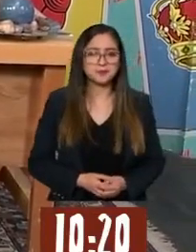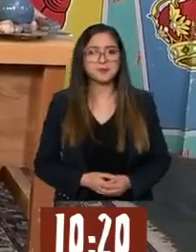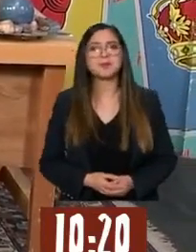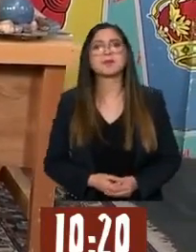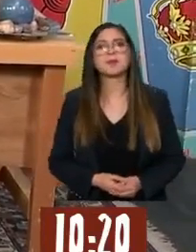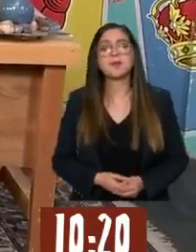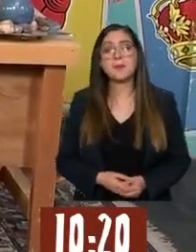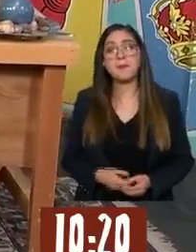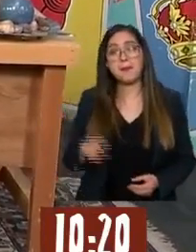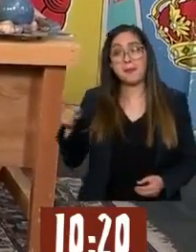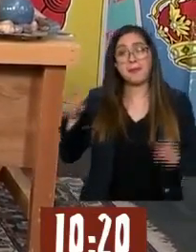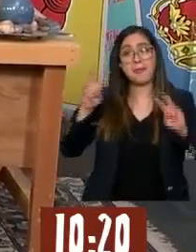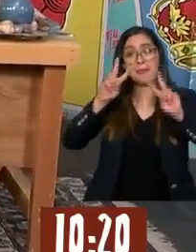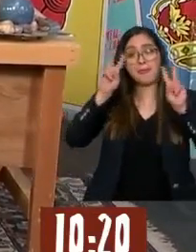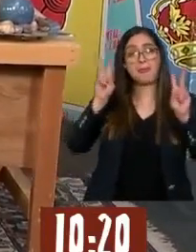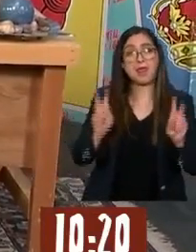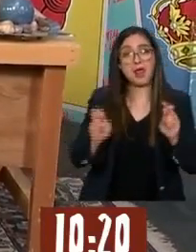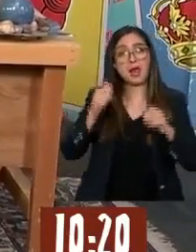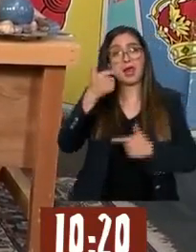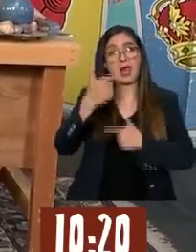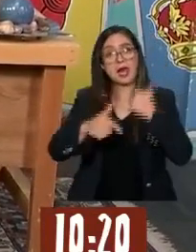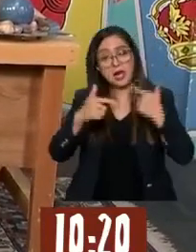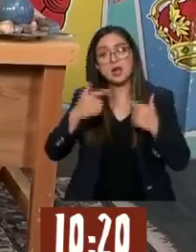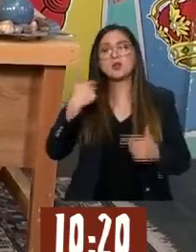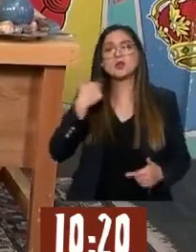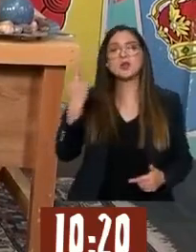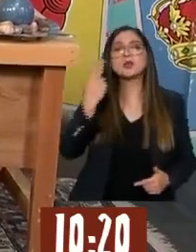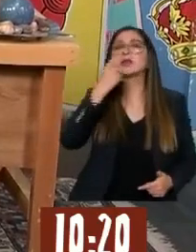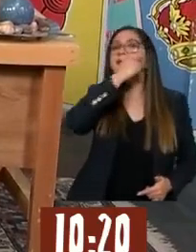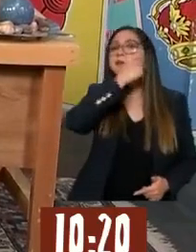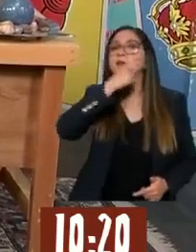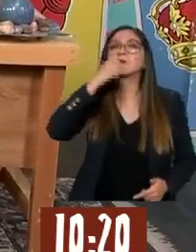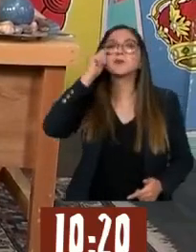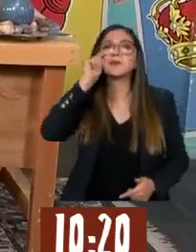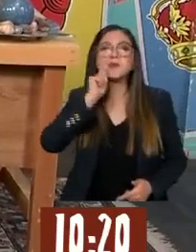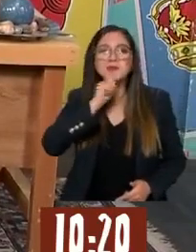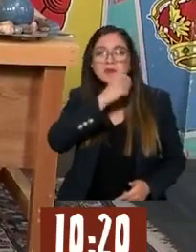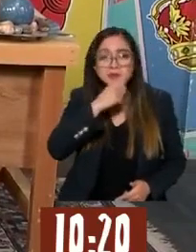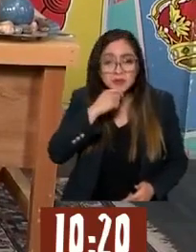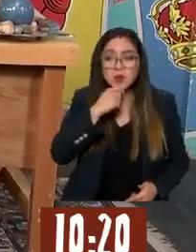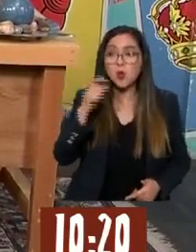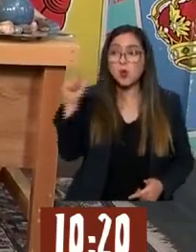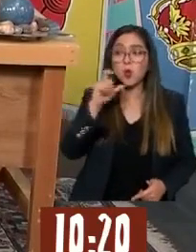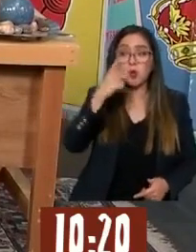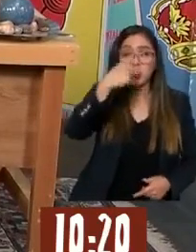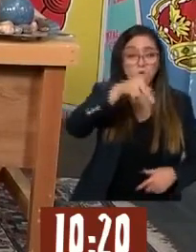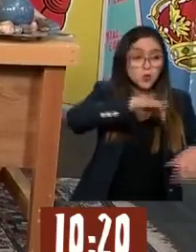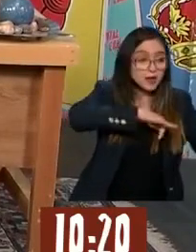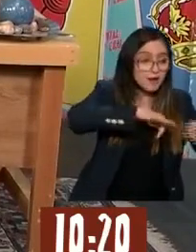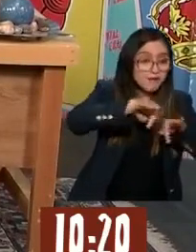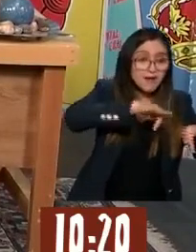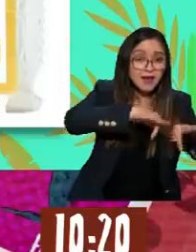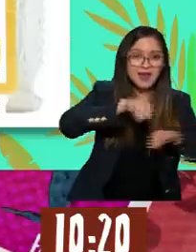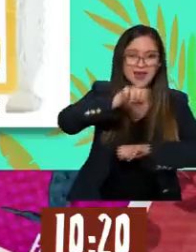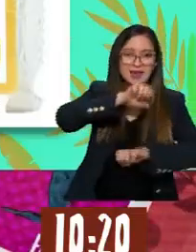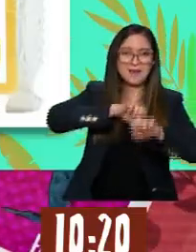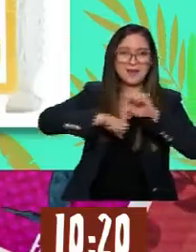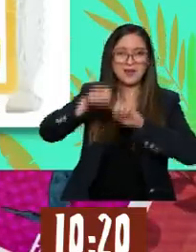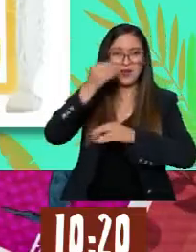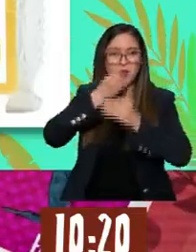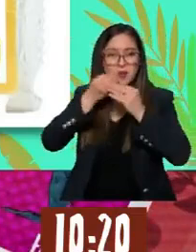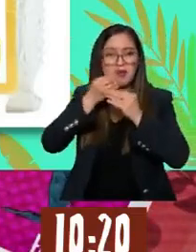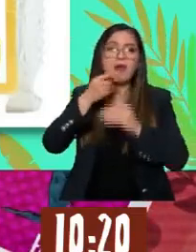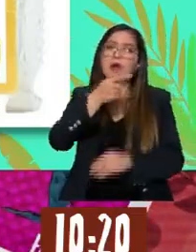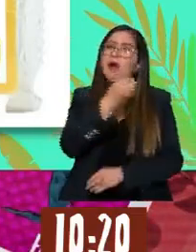de las condiciones de higiene que te piden en las empresas de alimentos. Ah. Entonces, vete encueradito.